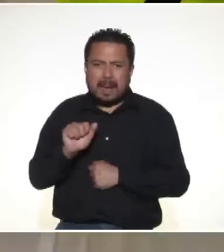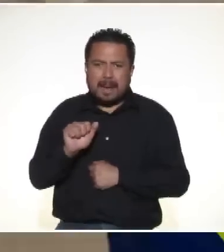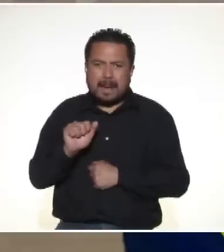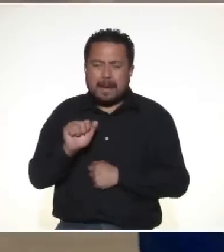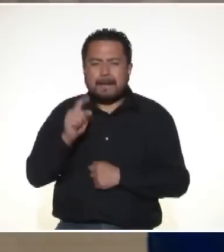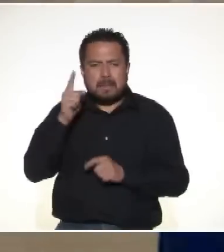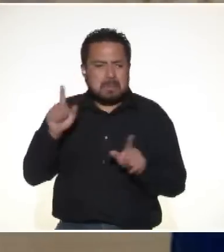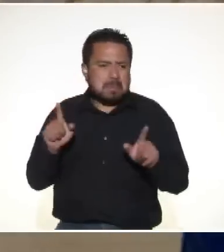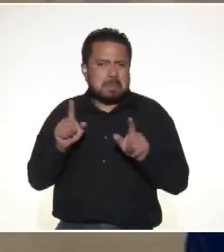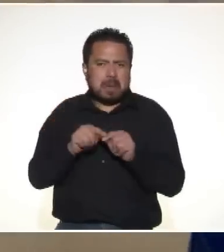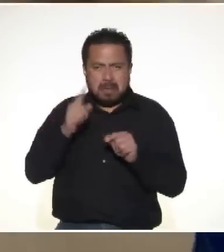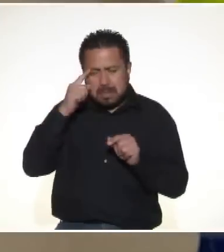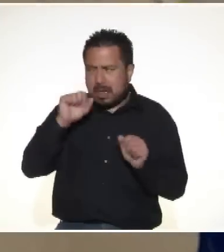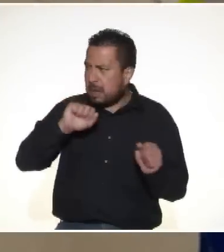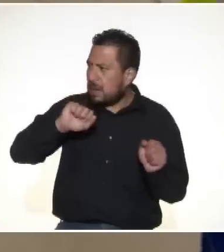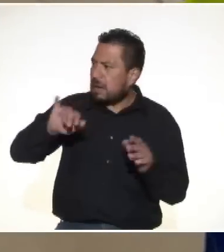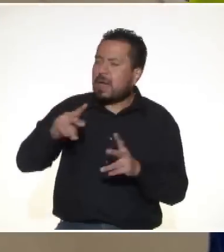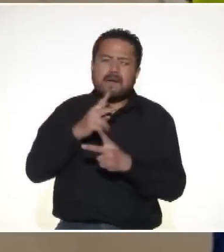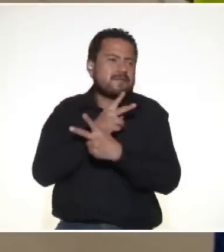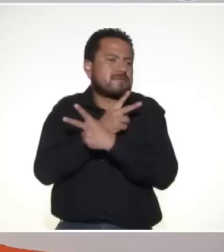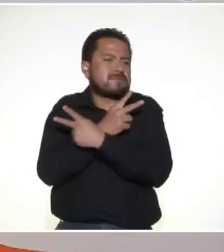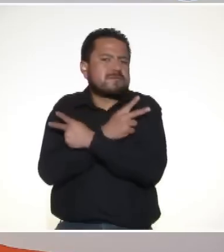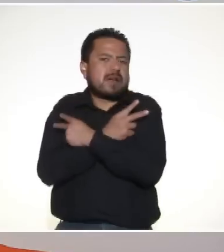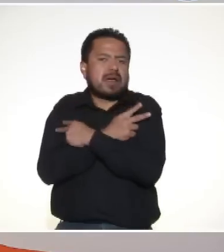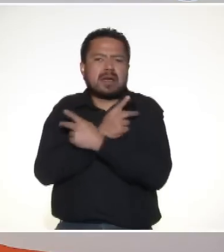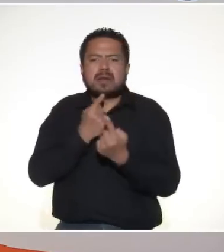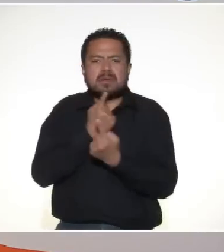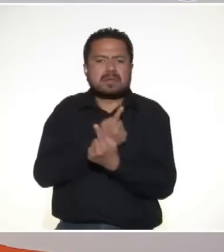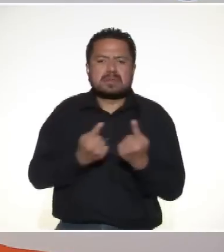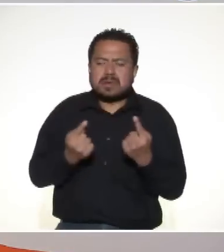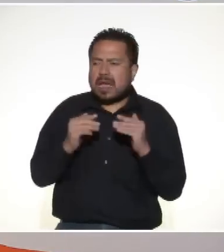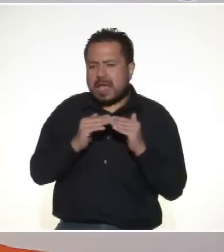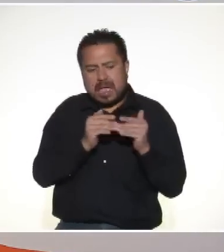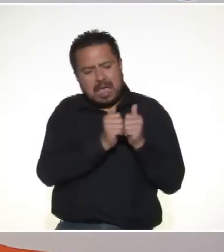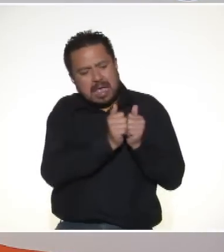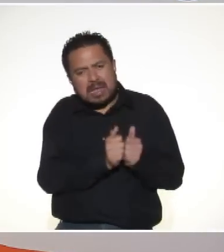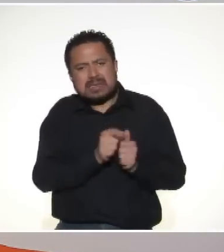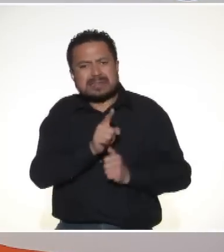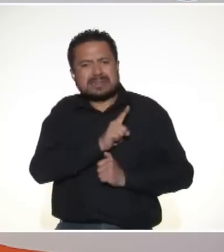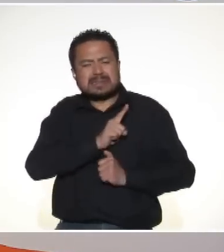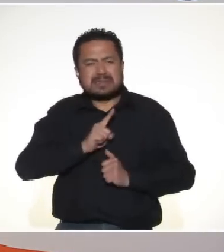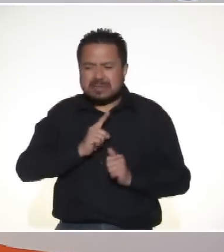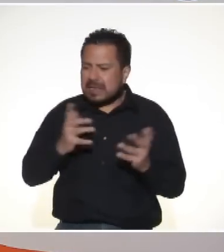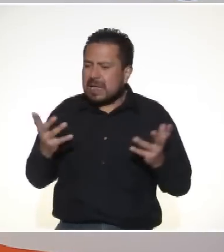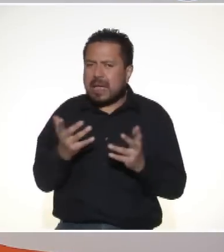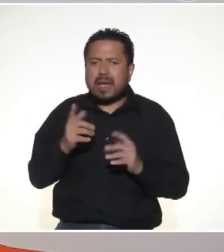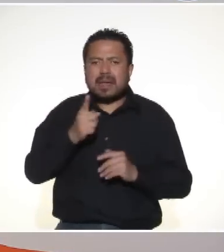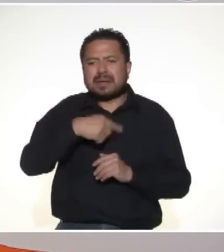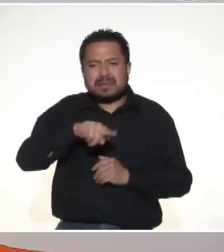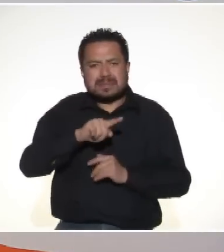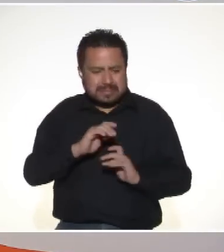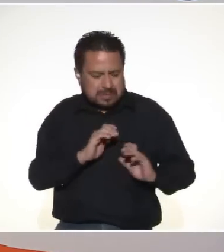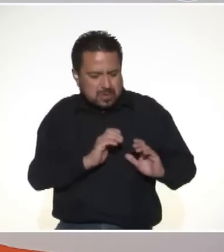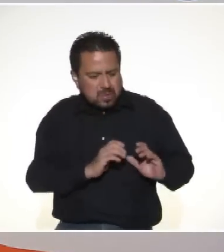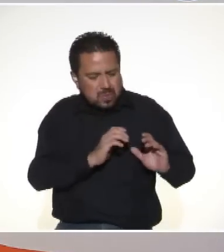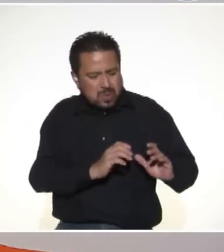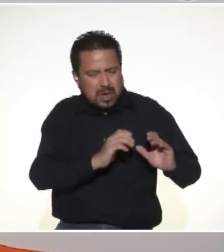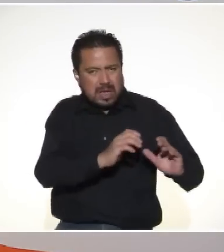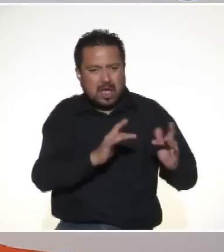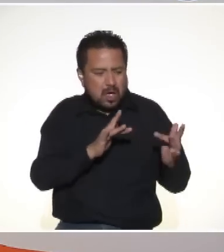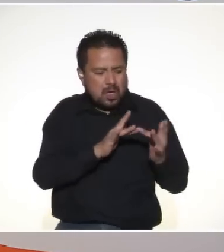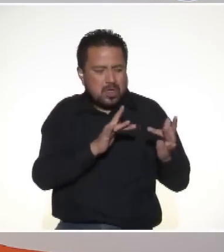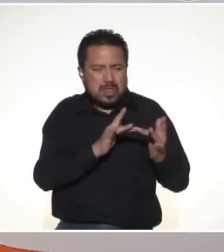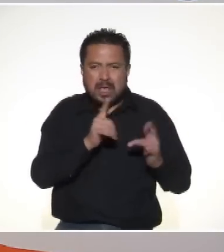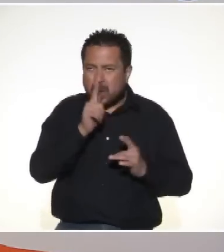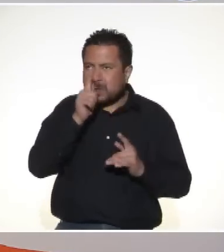más para mantenerlo. En vacaciones, pues los niños permanecen en casa. ¿Qué es lo que tendríamos que hacer? A lo mejor cuidar estos contactos